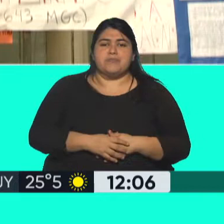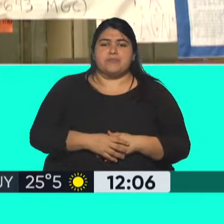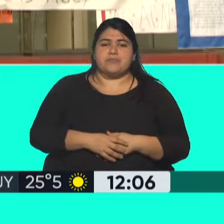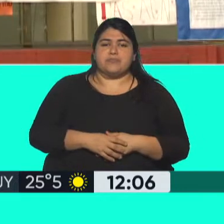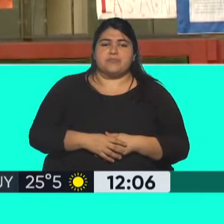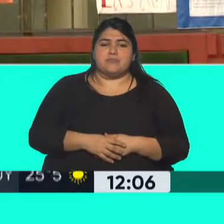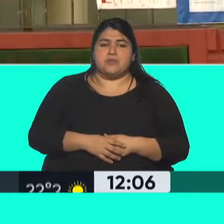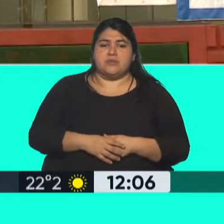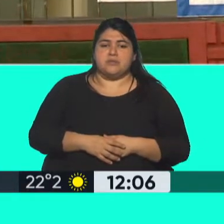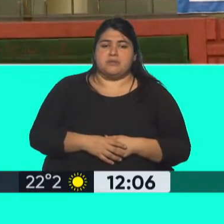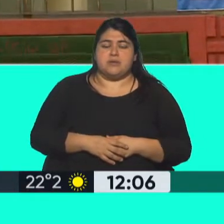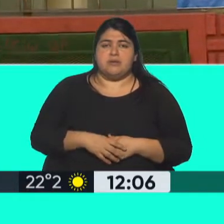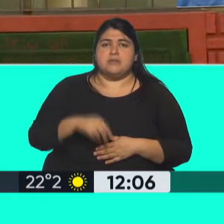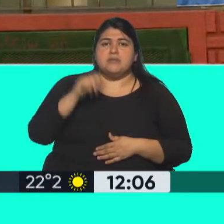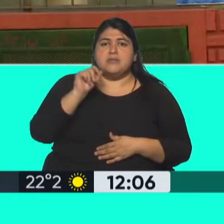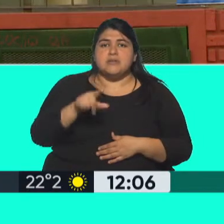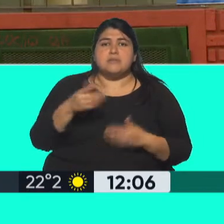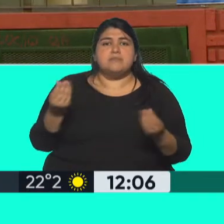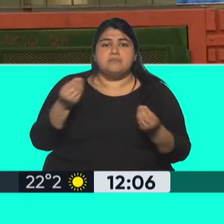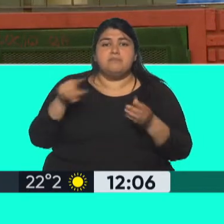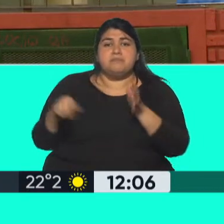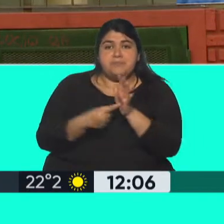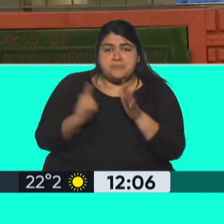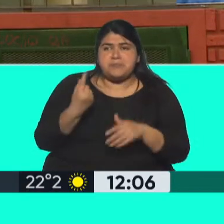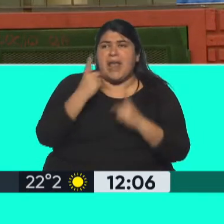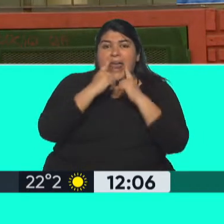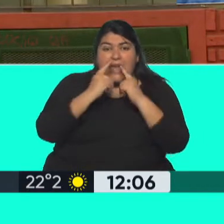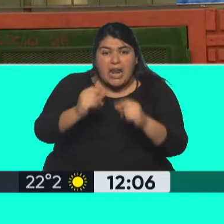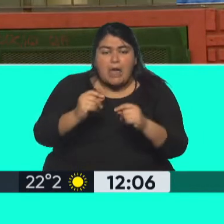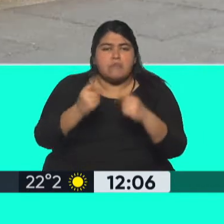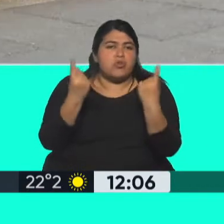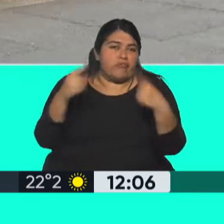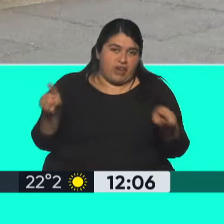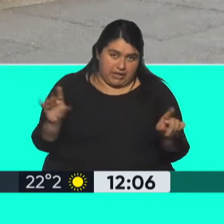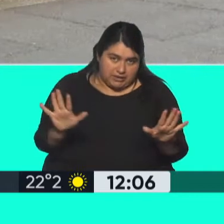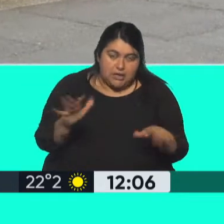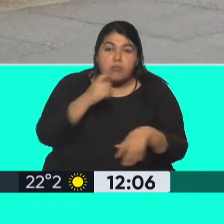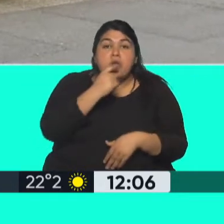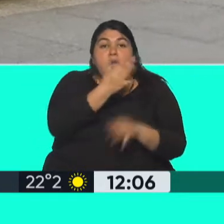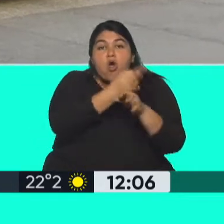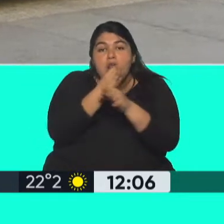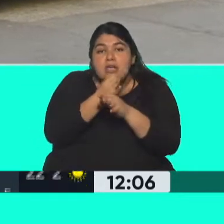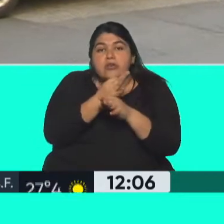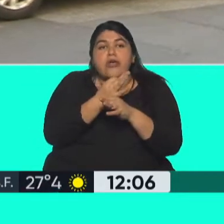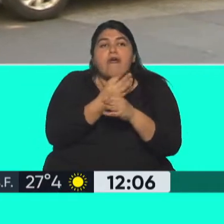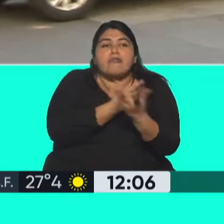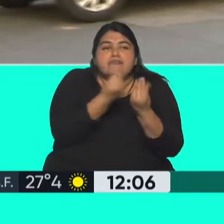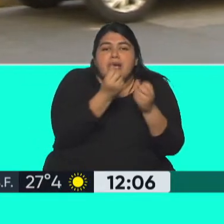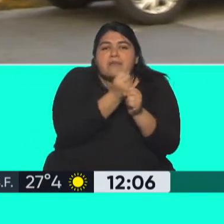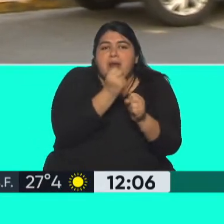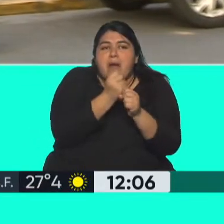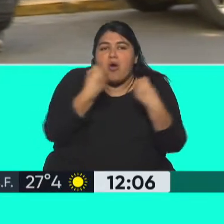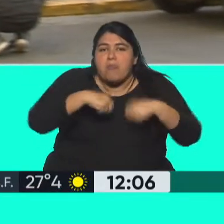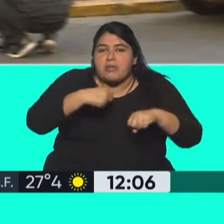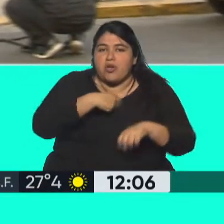Digo, básicamente, recorrimos varias escuelas de la ciudad de Buenos Aires y los reclamos son diferentes, ¿sí? En algunos colegios tienen problemas con las pasantías, en otros hacen más